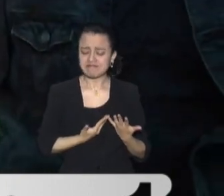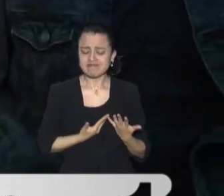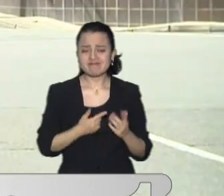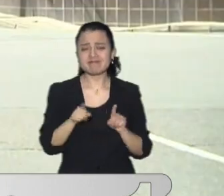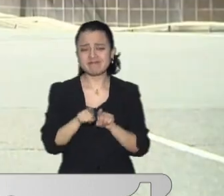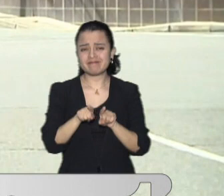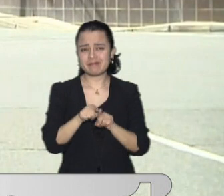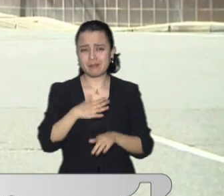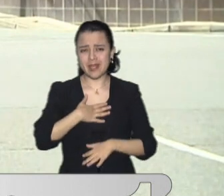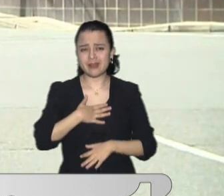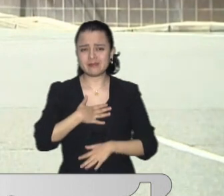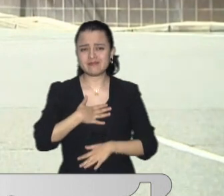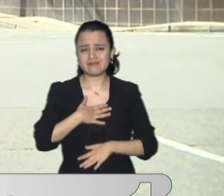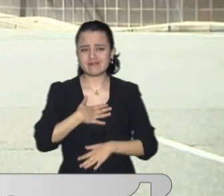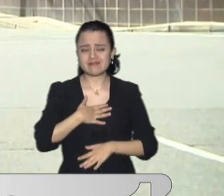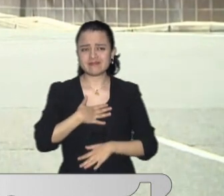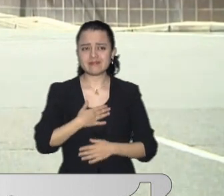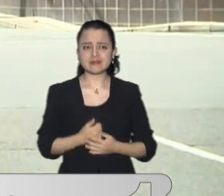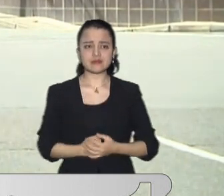hermano.